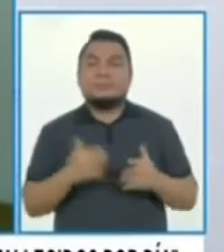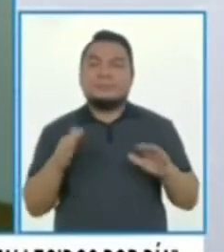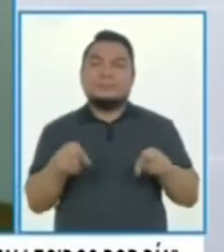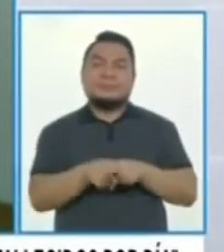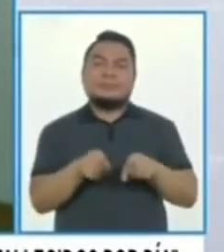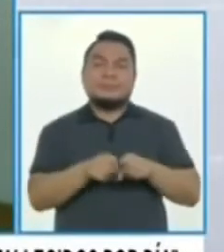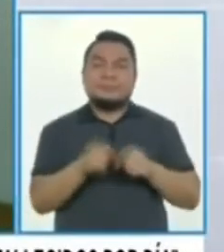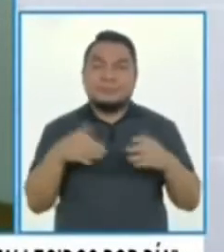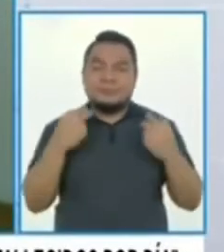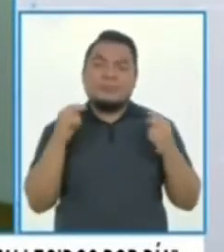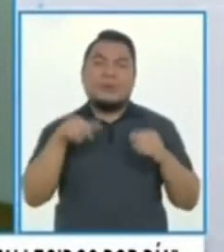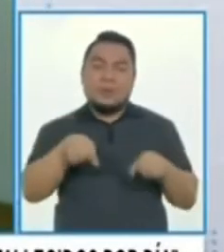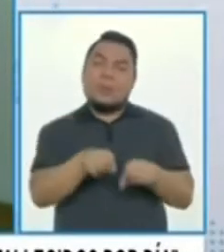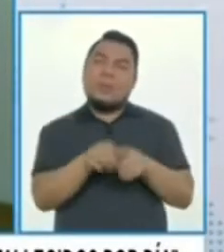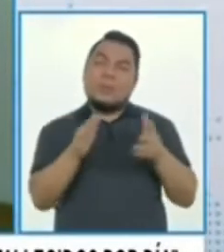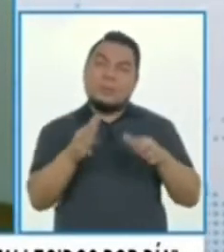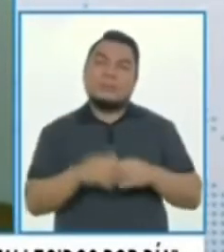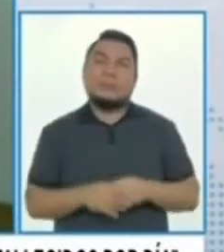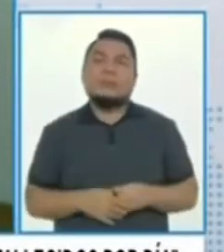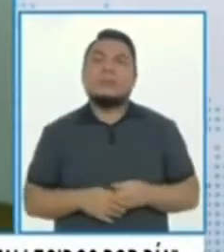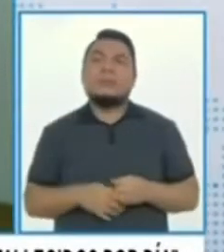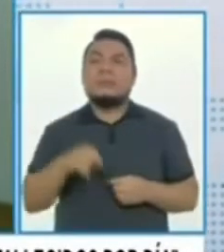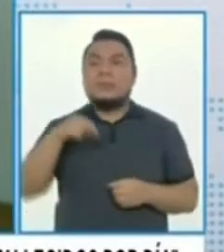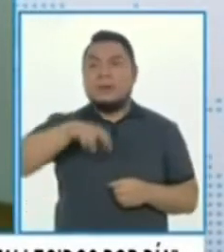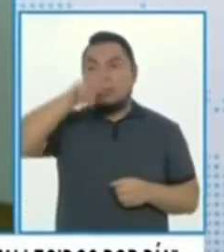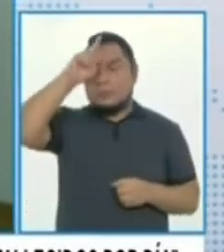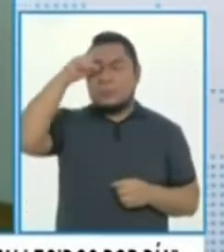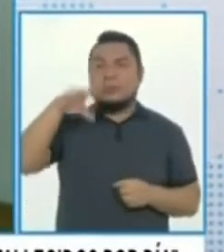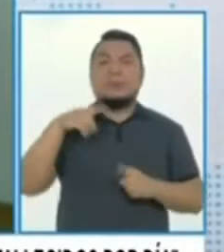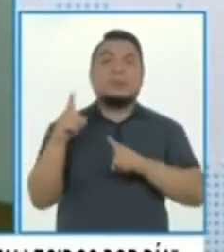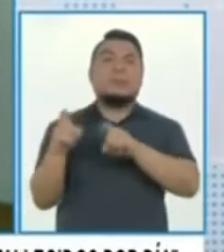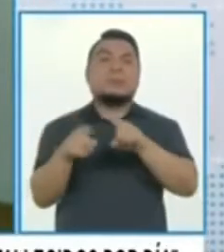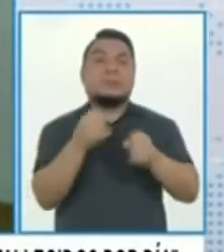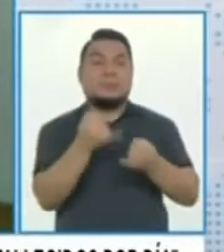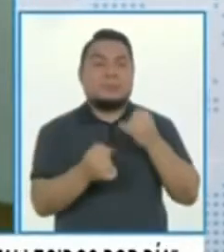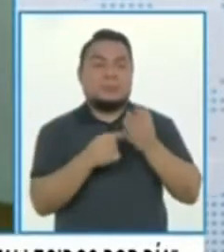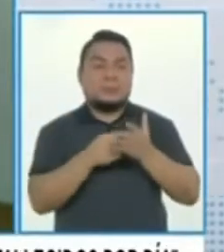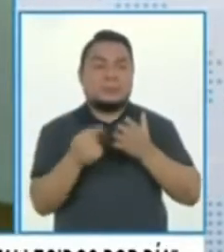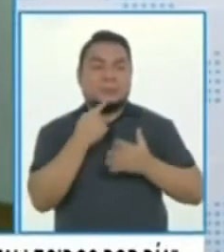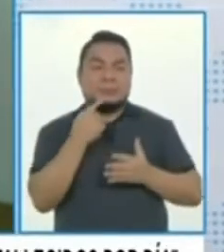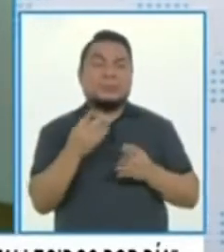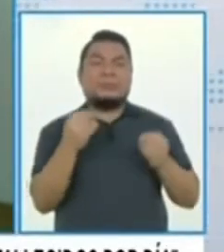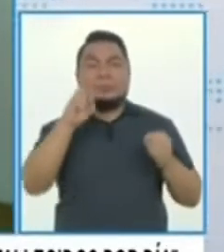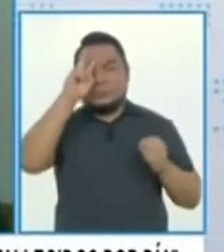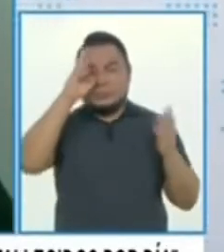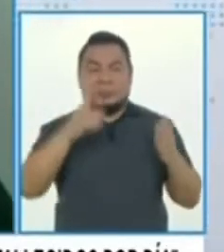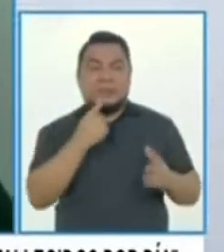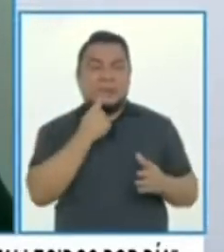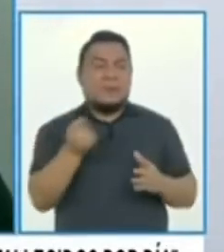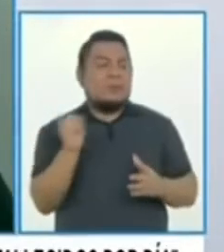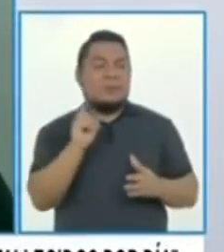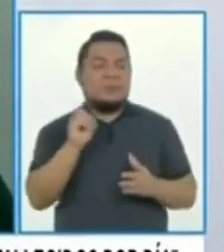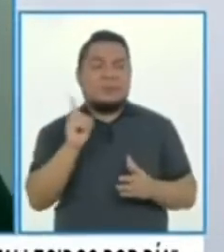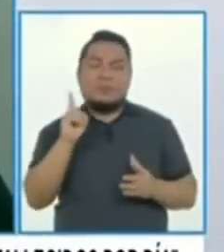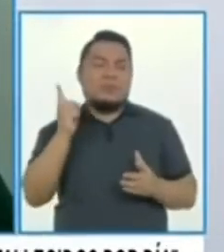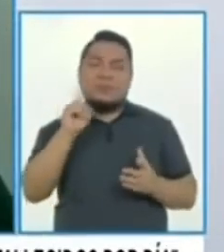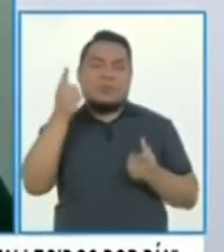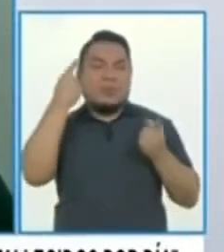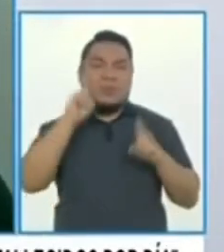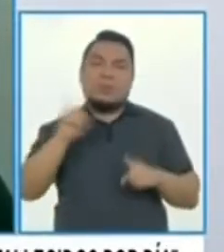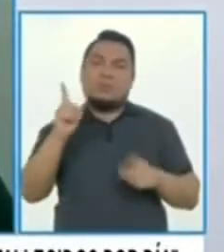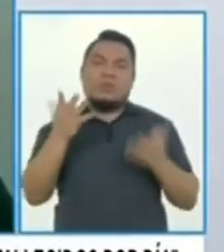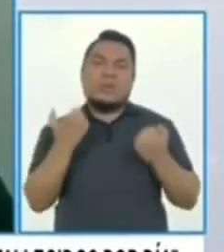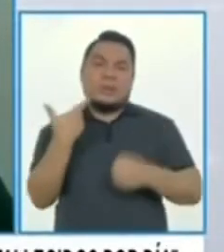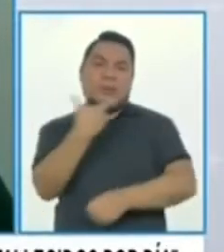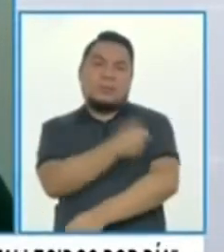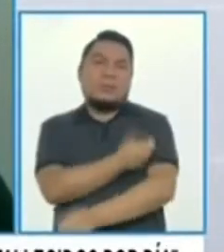a lo que nos puede pasar. Pero, ingeniero, en el Perú se ha hecho una encuesta en el último fin de semana donde muchos peruanos señalan que no estarían dispuestos a vacunarse.